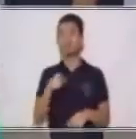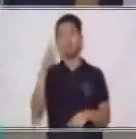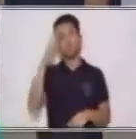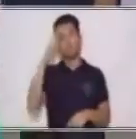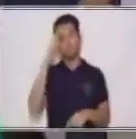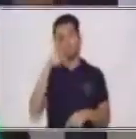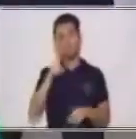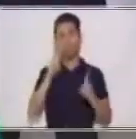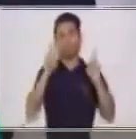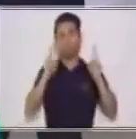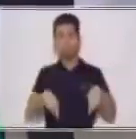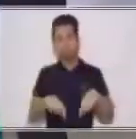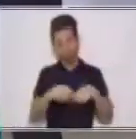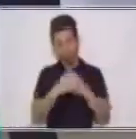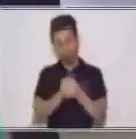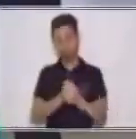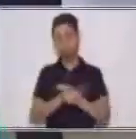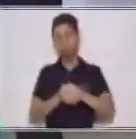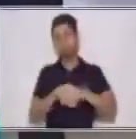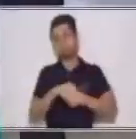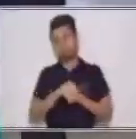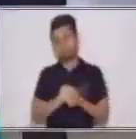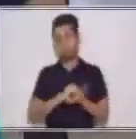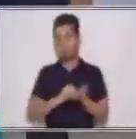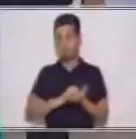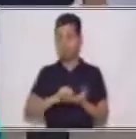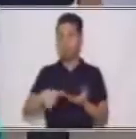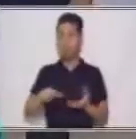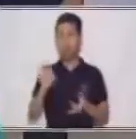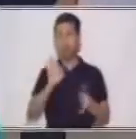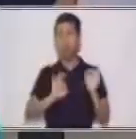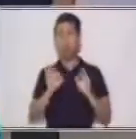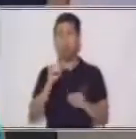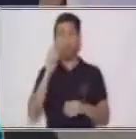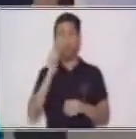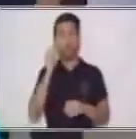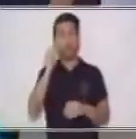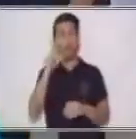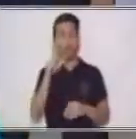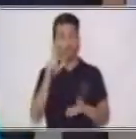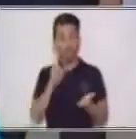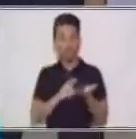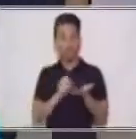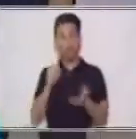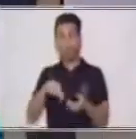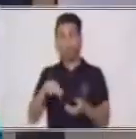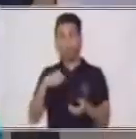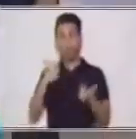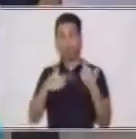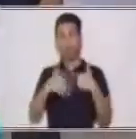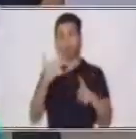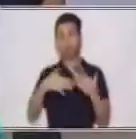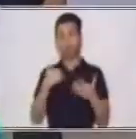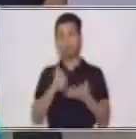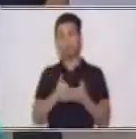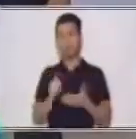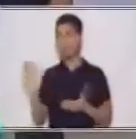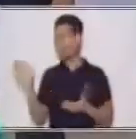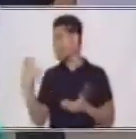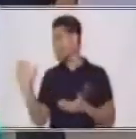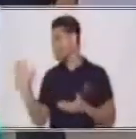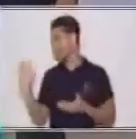recomendamos que laven sus manos con agua y jabón o con gel. Hoy en lenguaje de señas nos estará ayudando